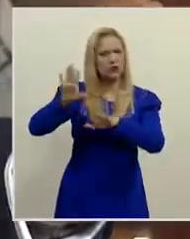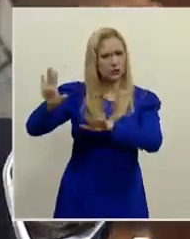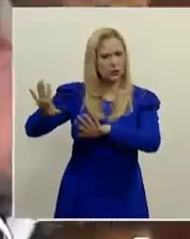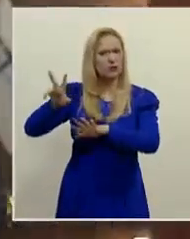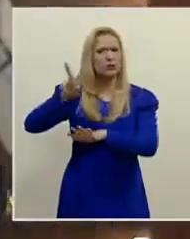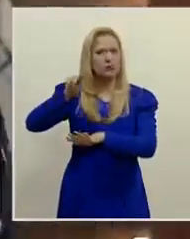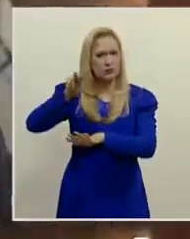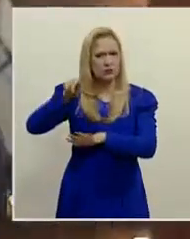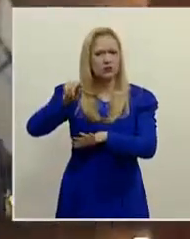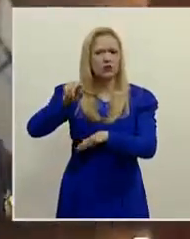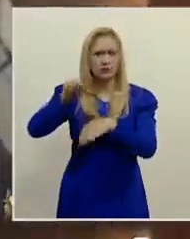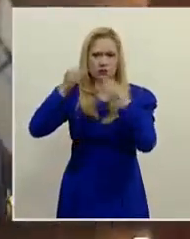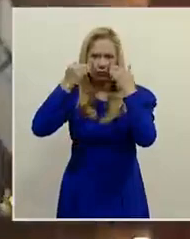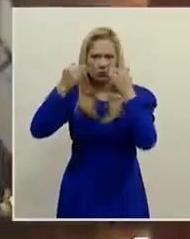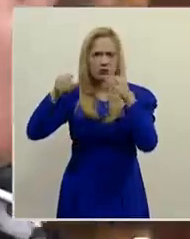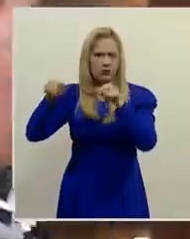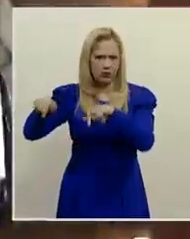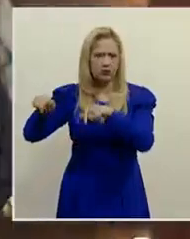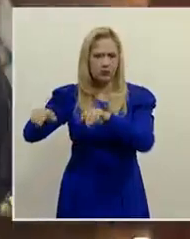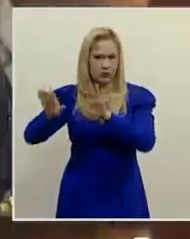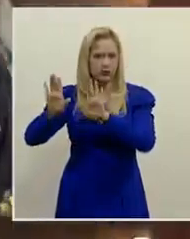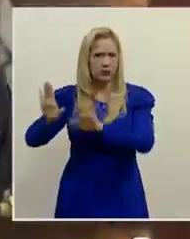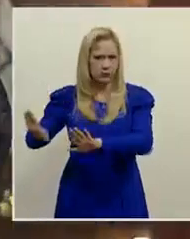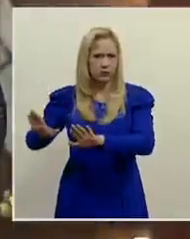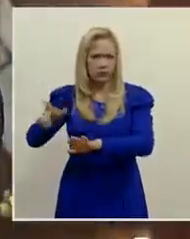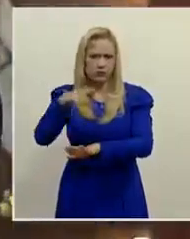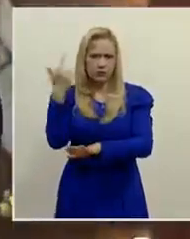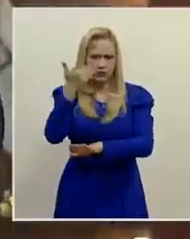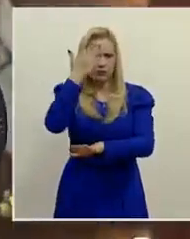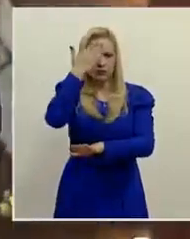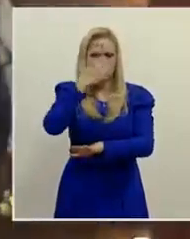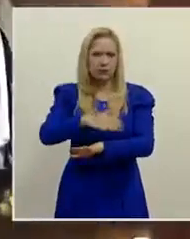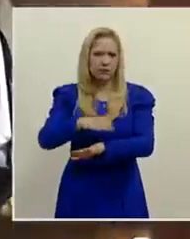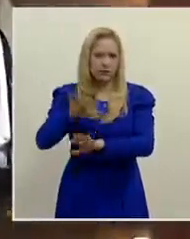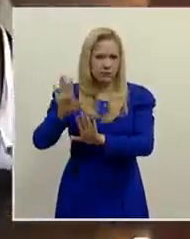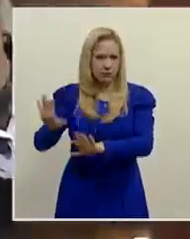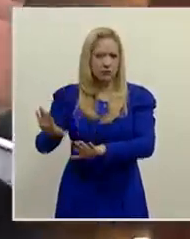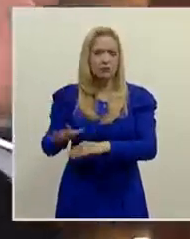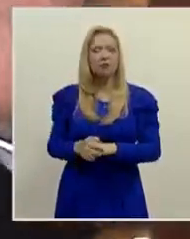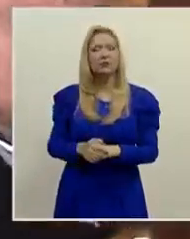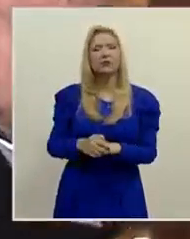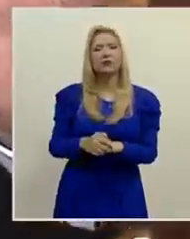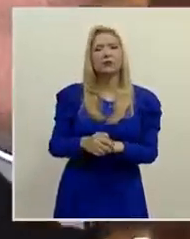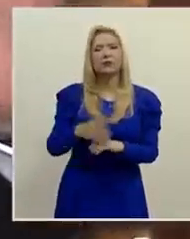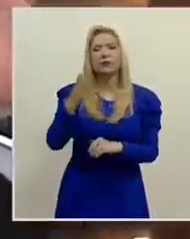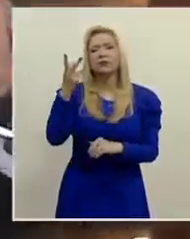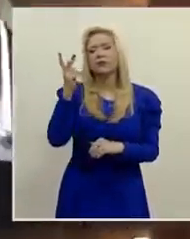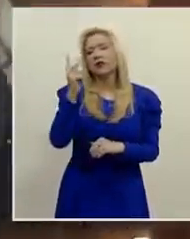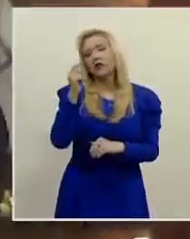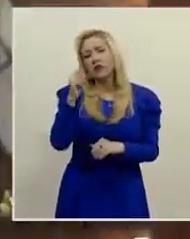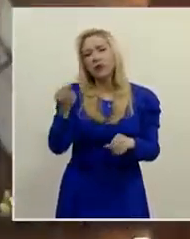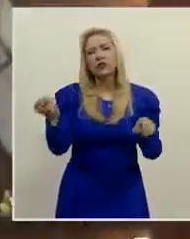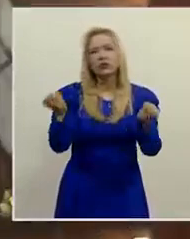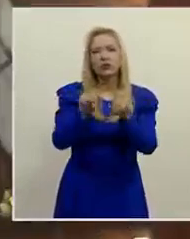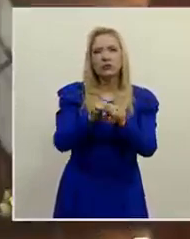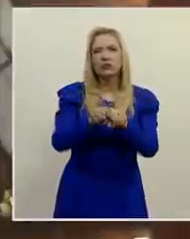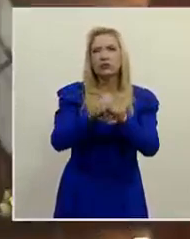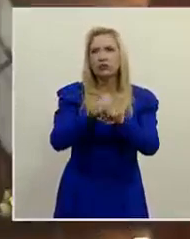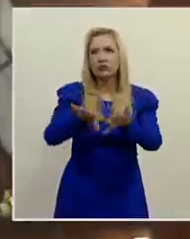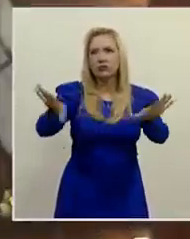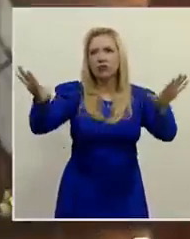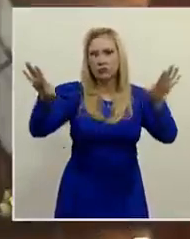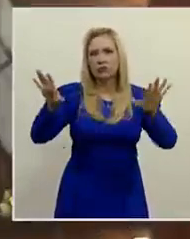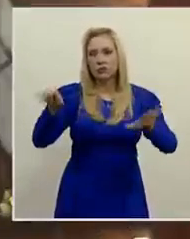a través de, como se sabe, las cableras, finalmente son